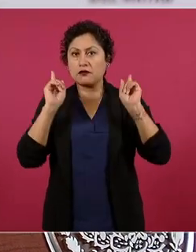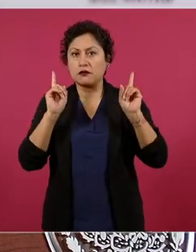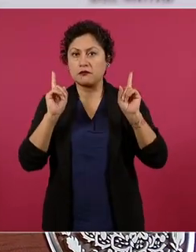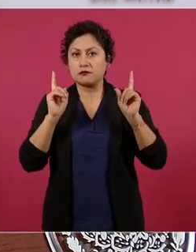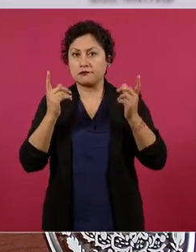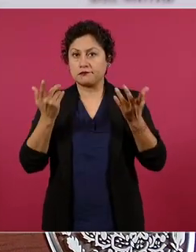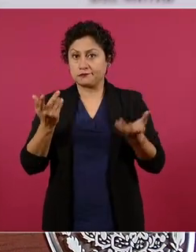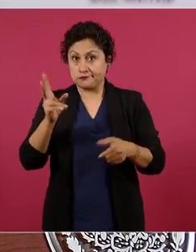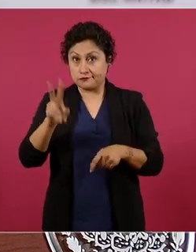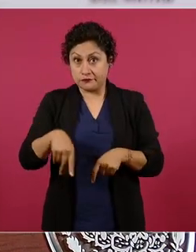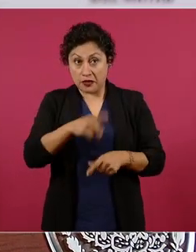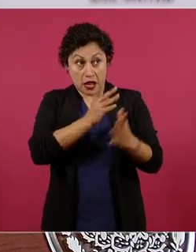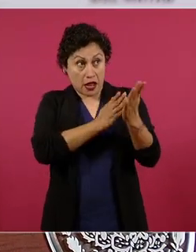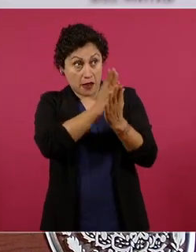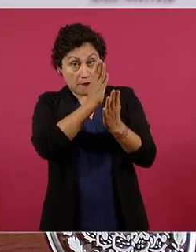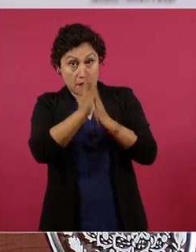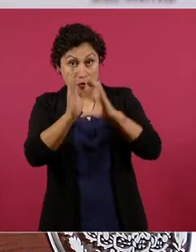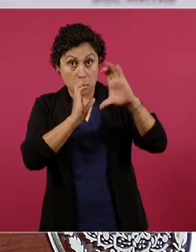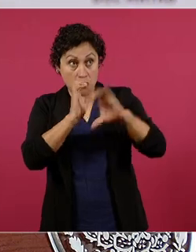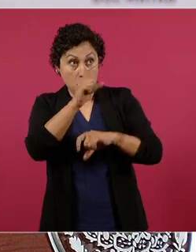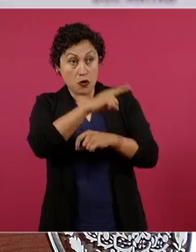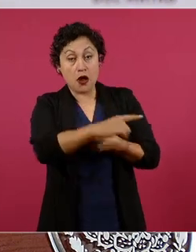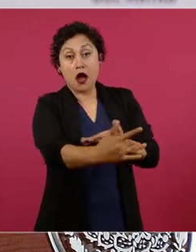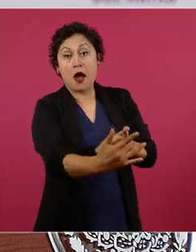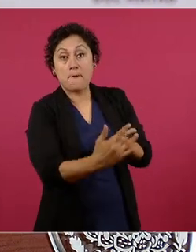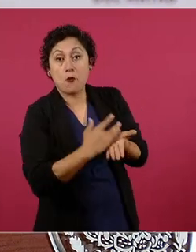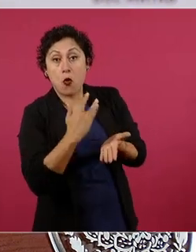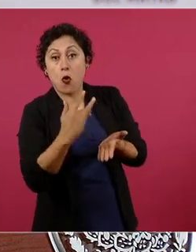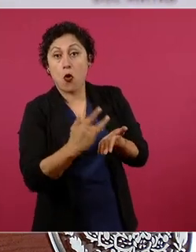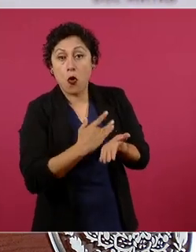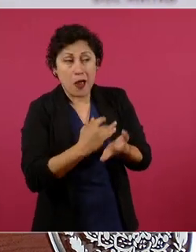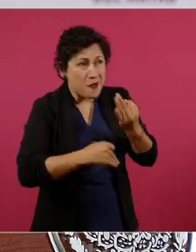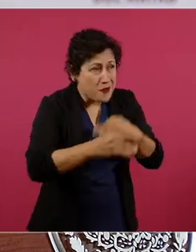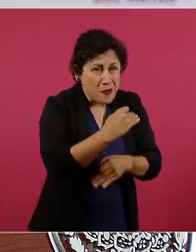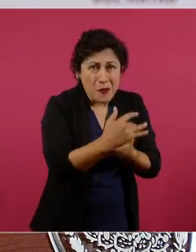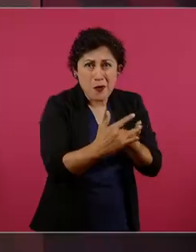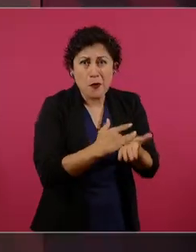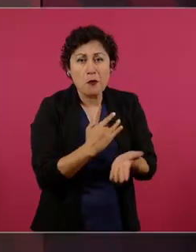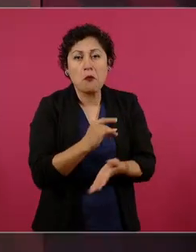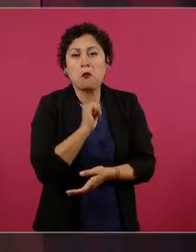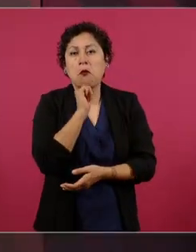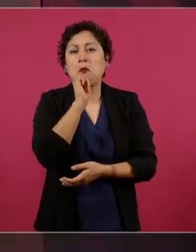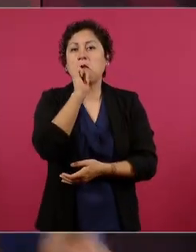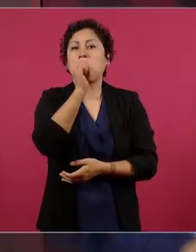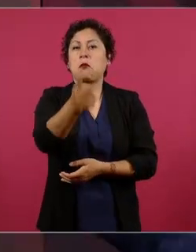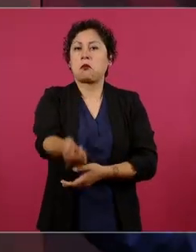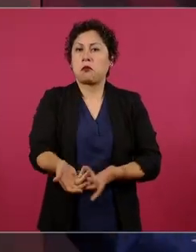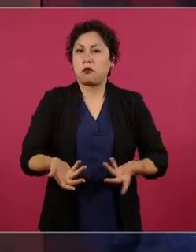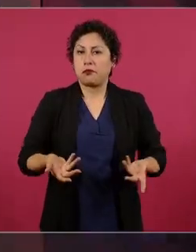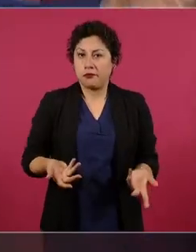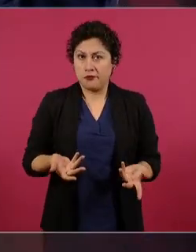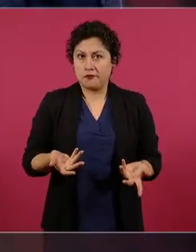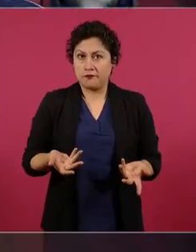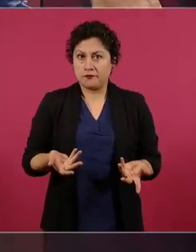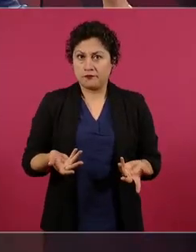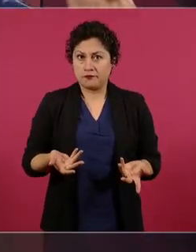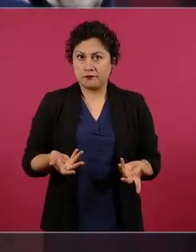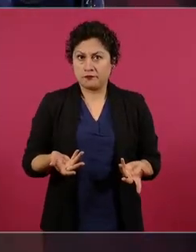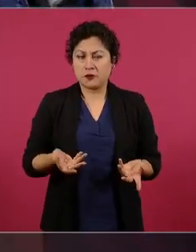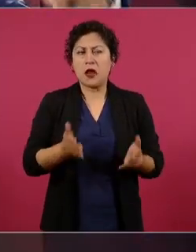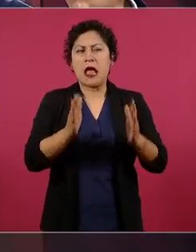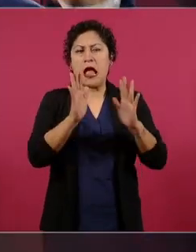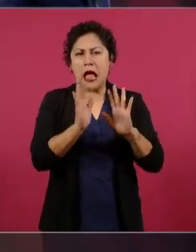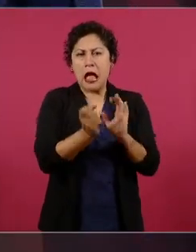apoyo de los medios de información, con honrosas excepciones. El apoyo fue del pueblo.